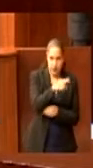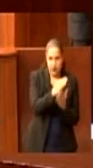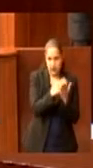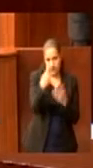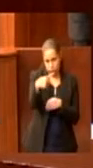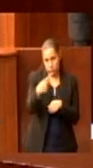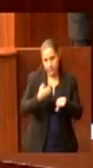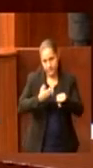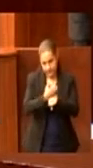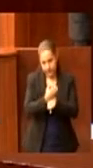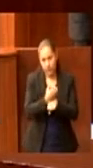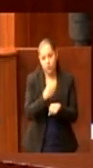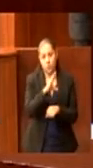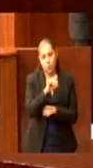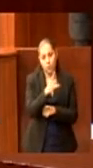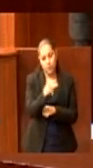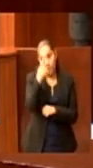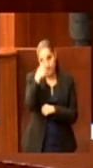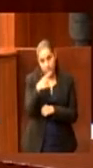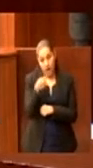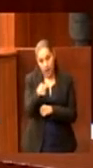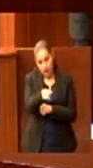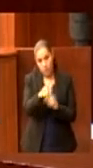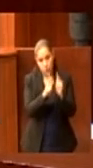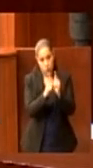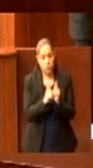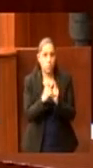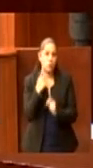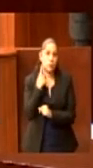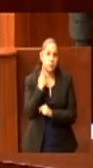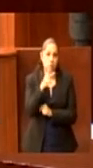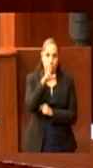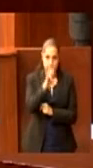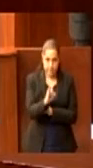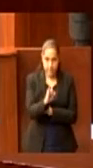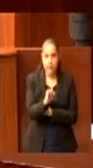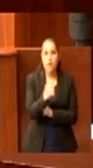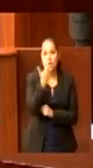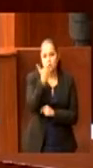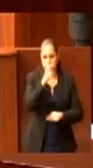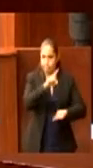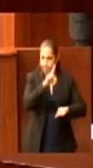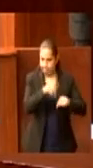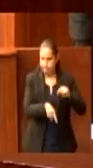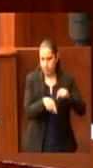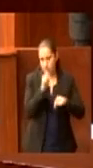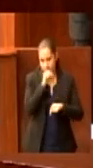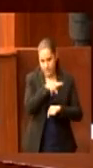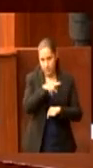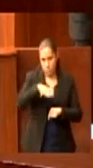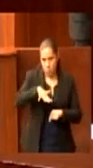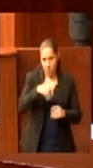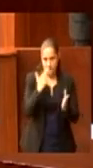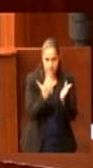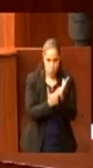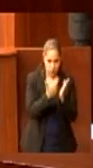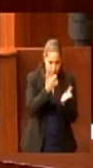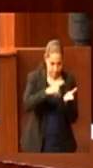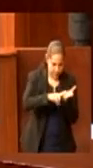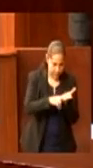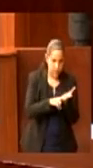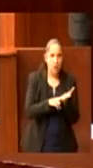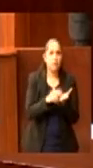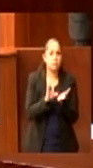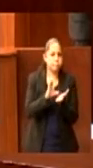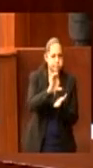ese estado para que descuente al partido revolucionario institucional la cantidad de la multa impuesta en